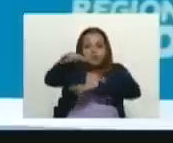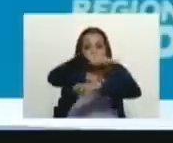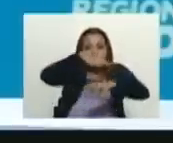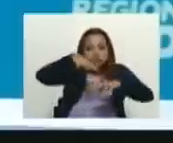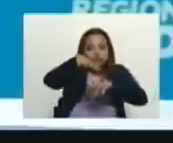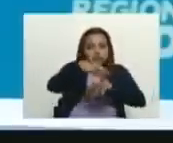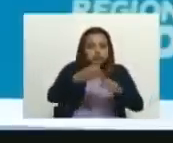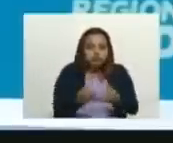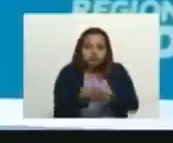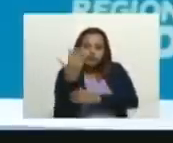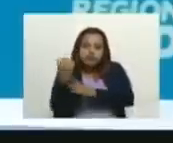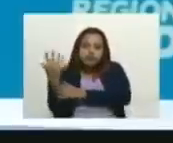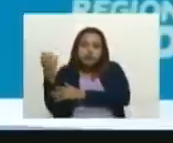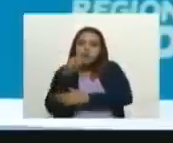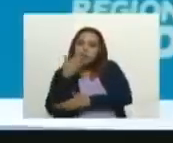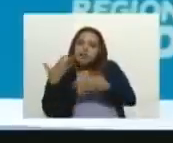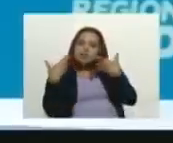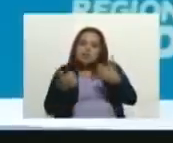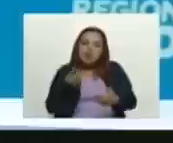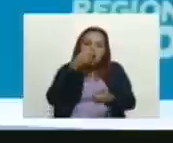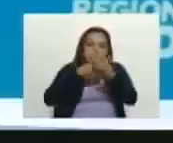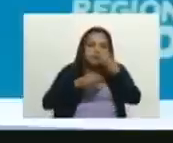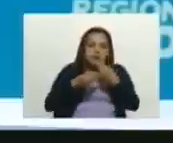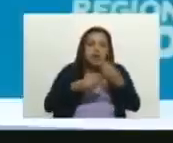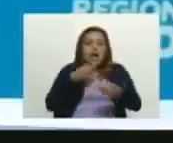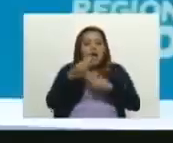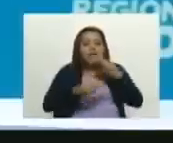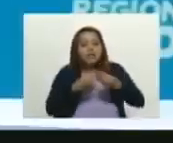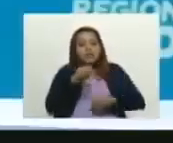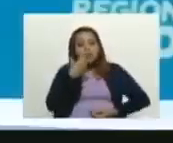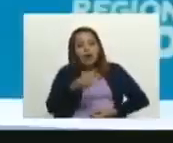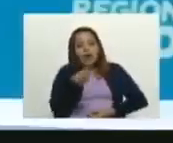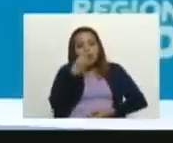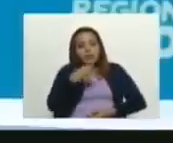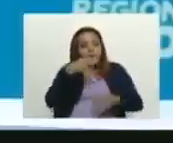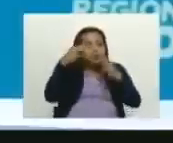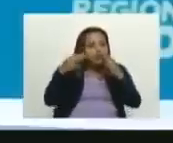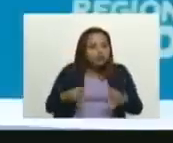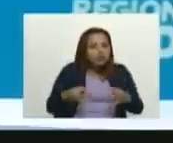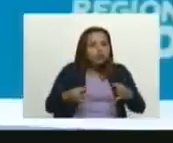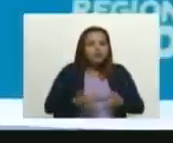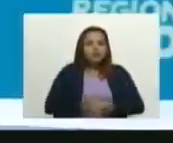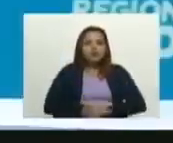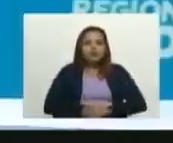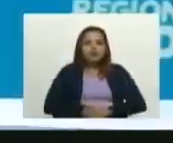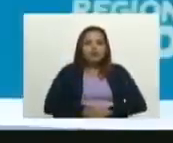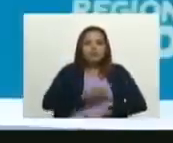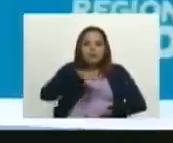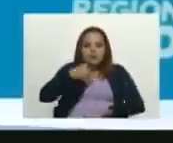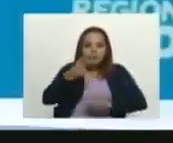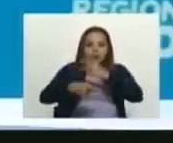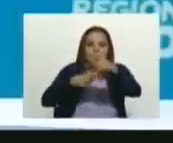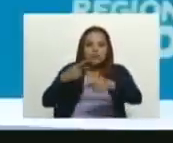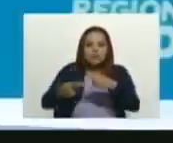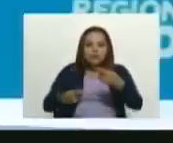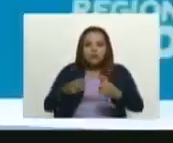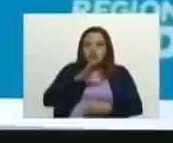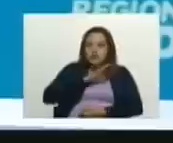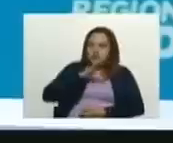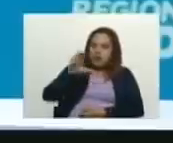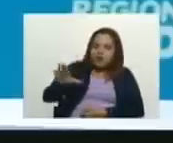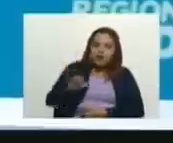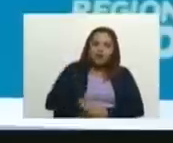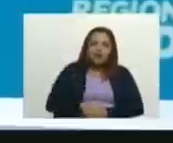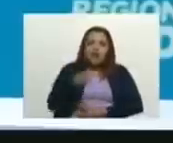la producción sana, produciendo sano y seguro para un proceso soberano